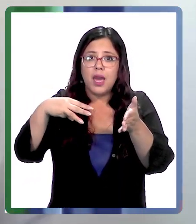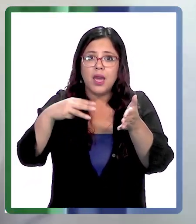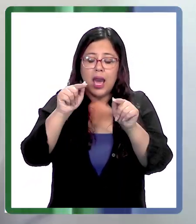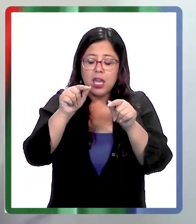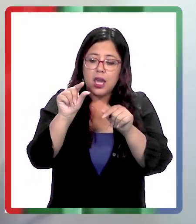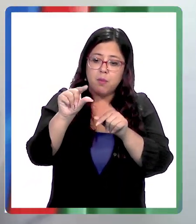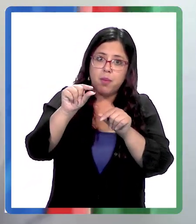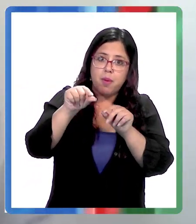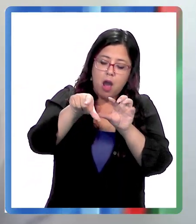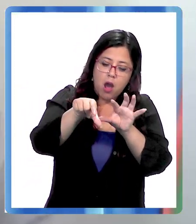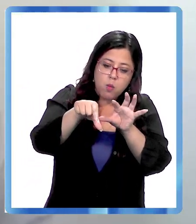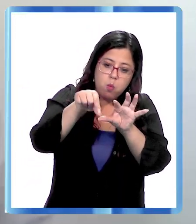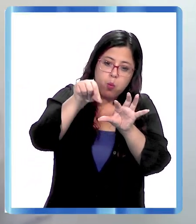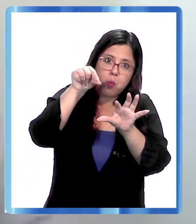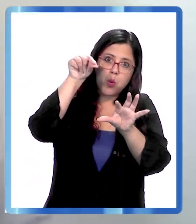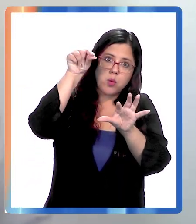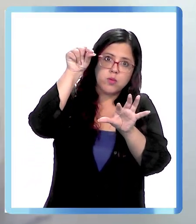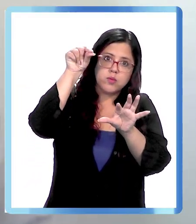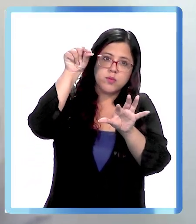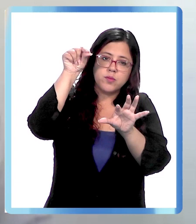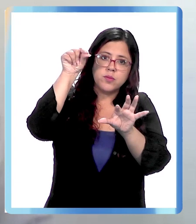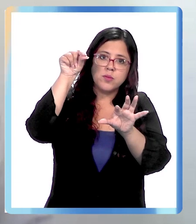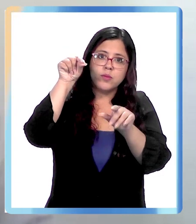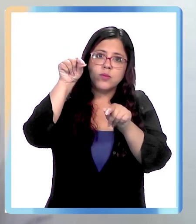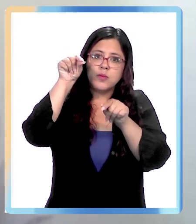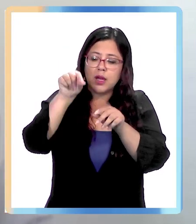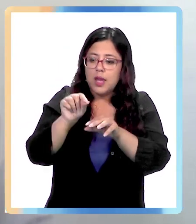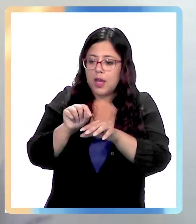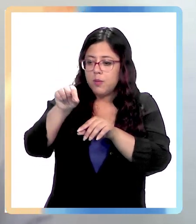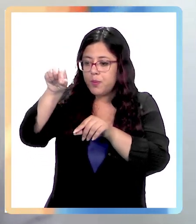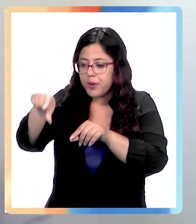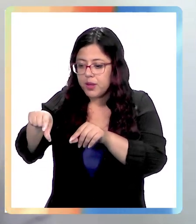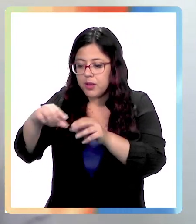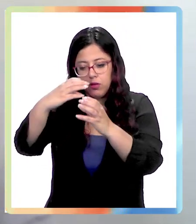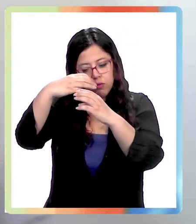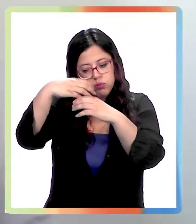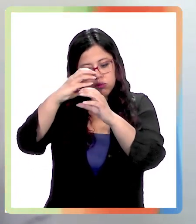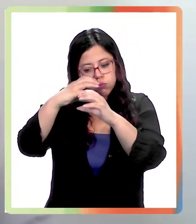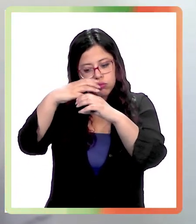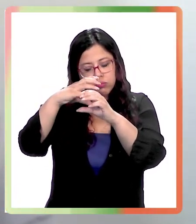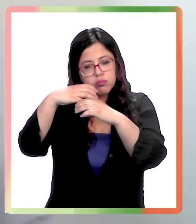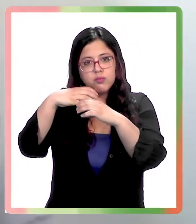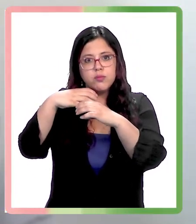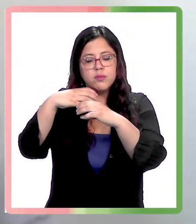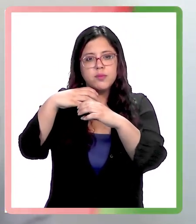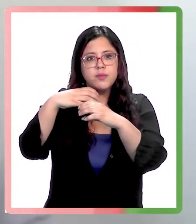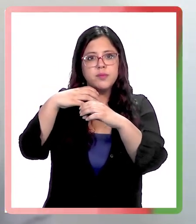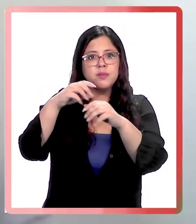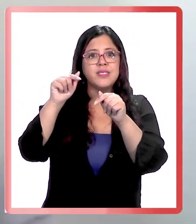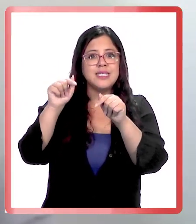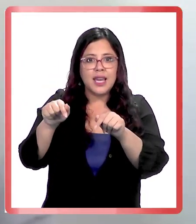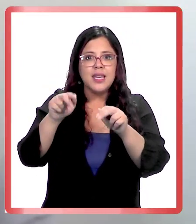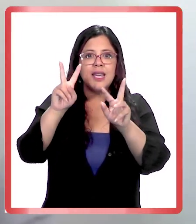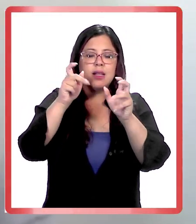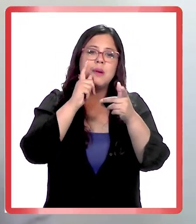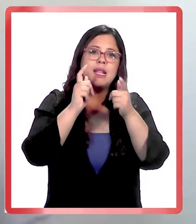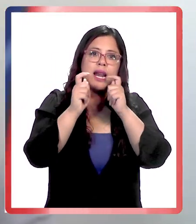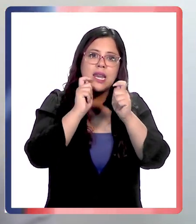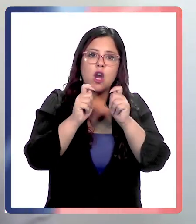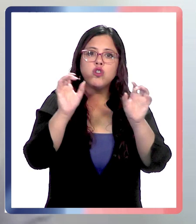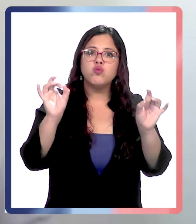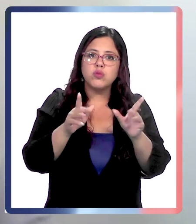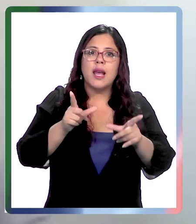pinza de biopsia se saca el pólipo, se envía a estudio y el riesgo